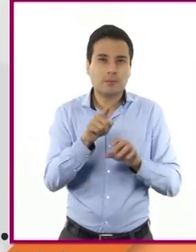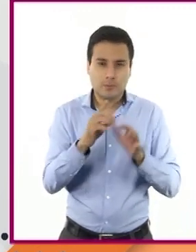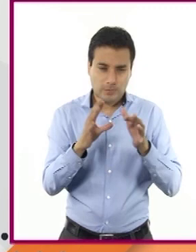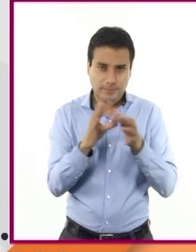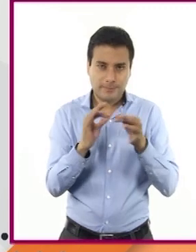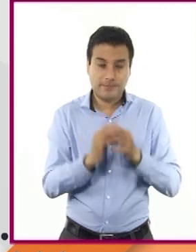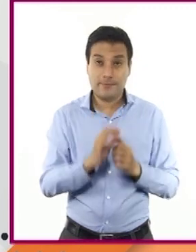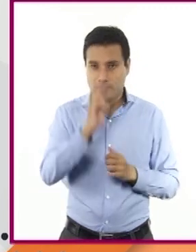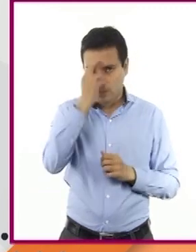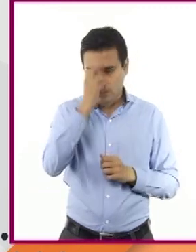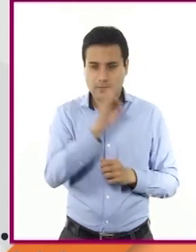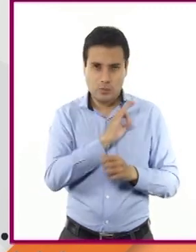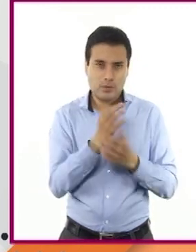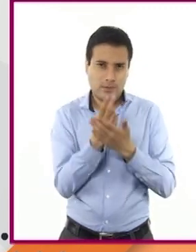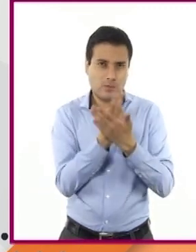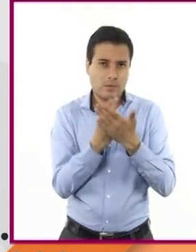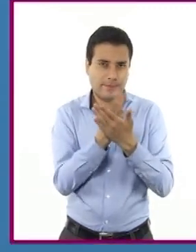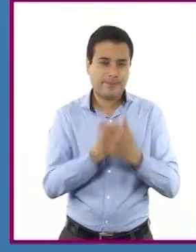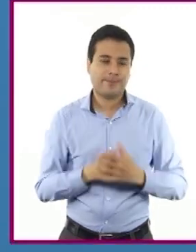que pueden ilustrar su esquema.